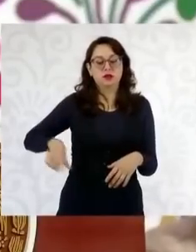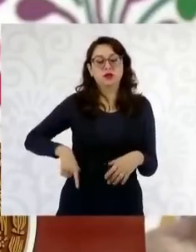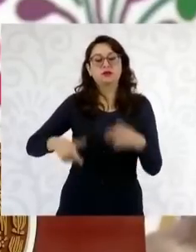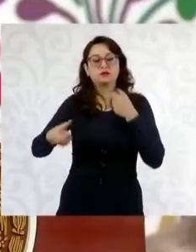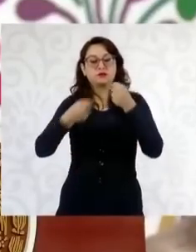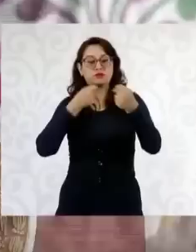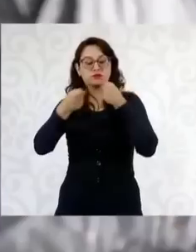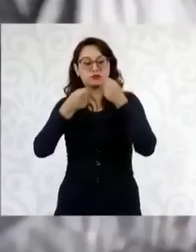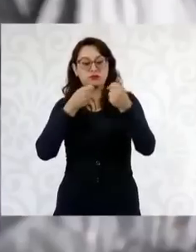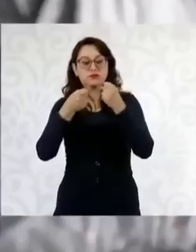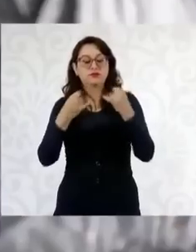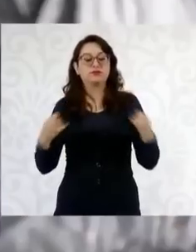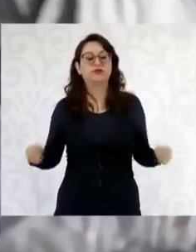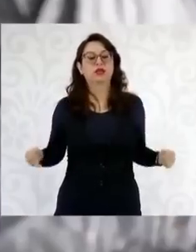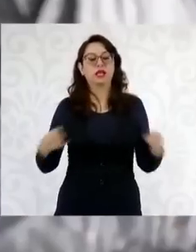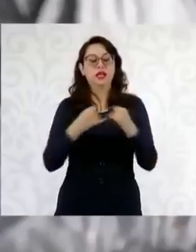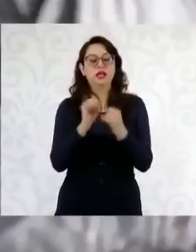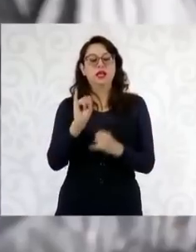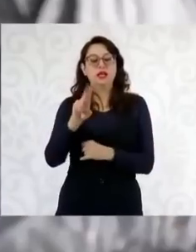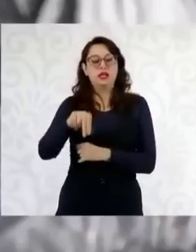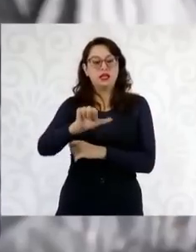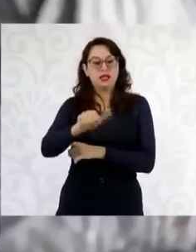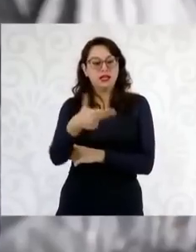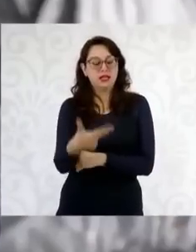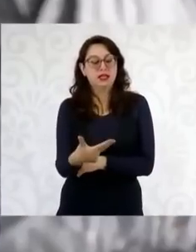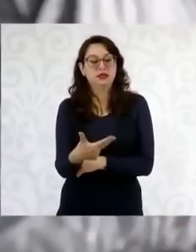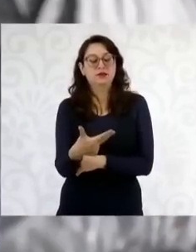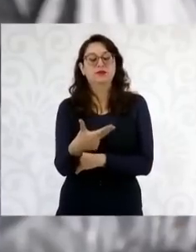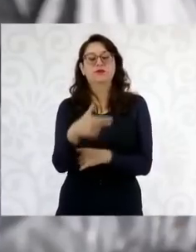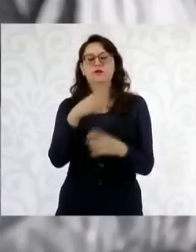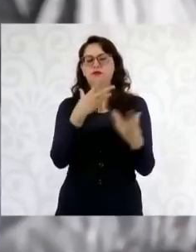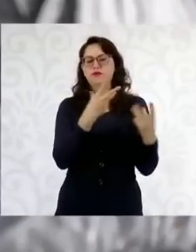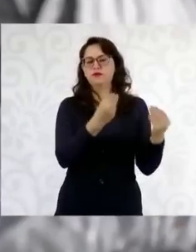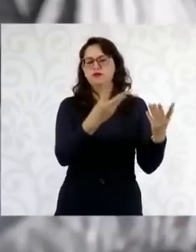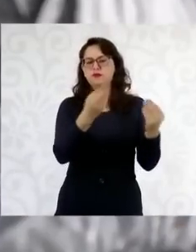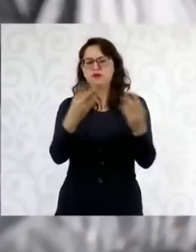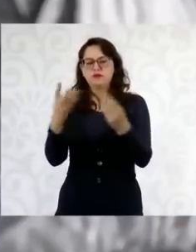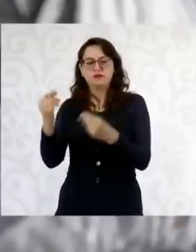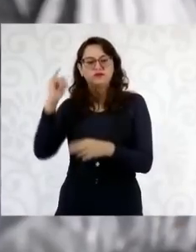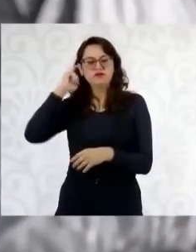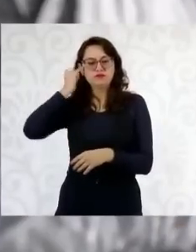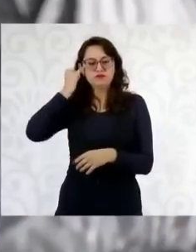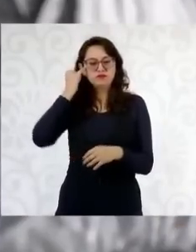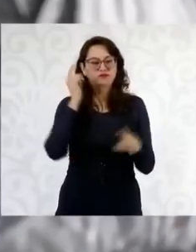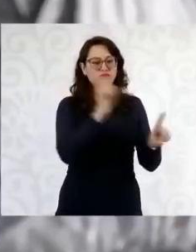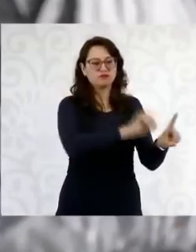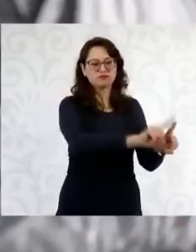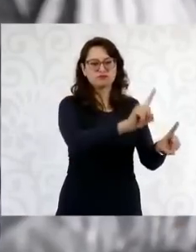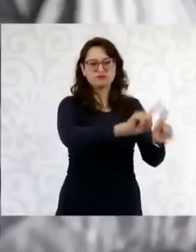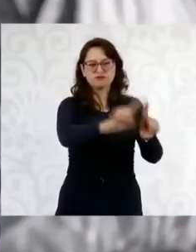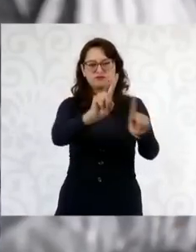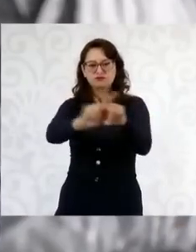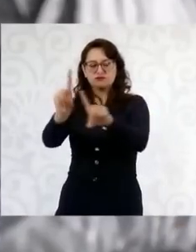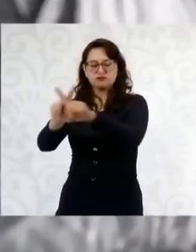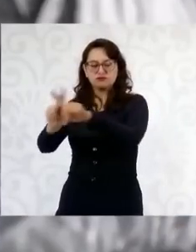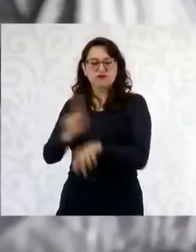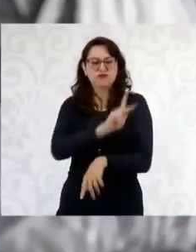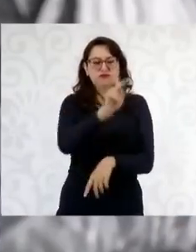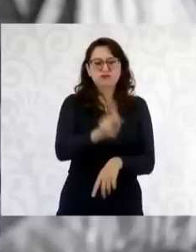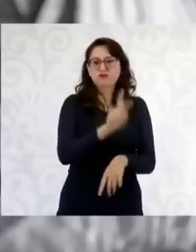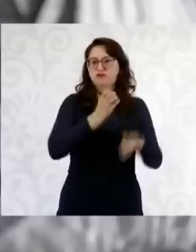la comunidad del Instituto Nacional de Antropología e Historia y con muchos pueblos de diversas